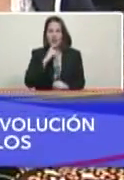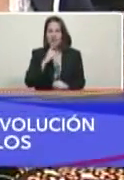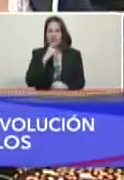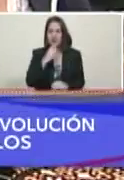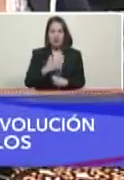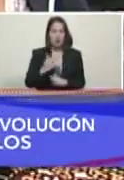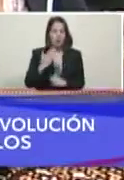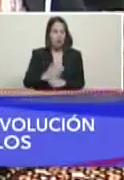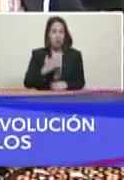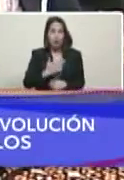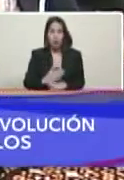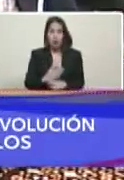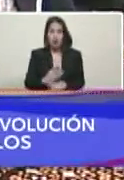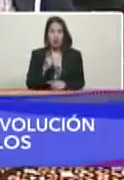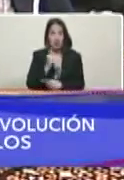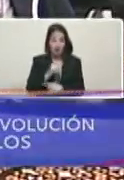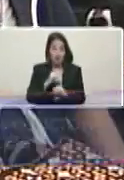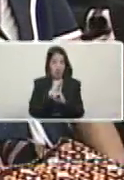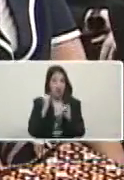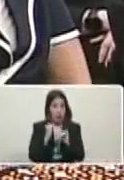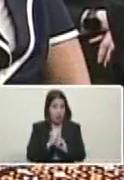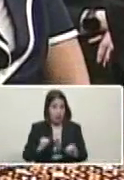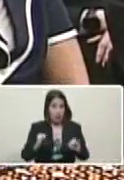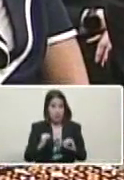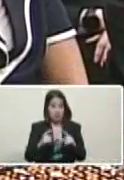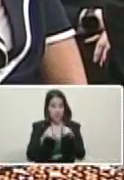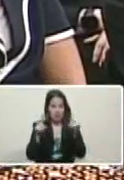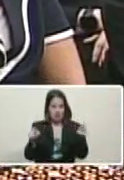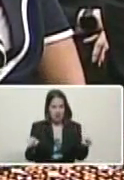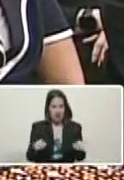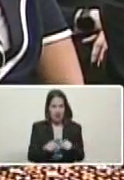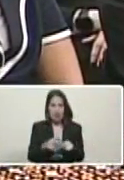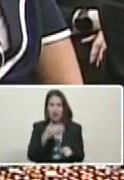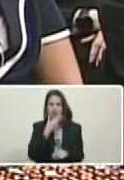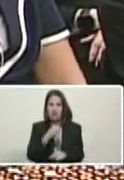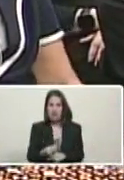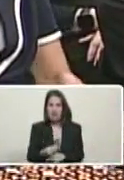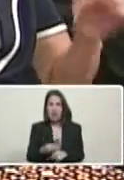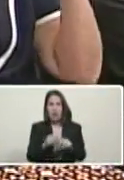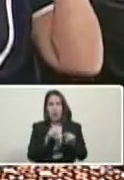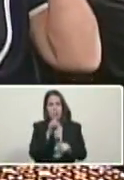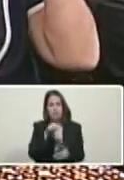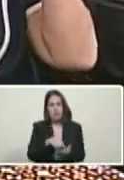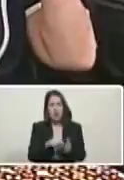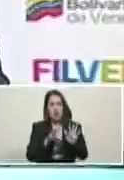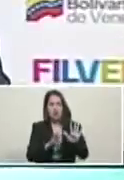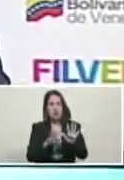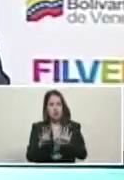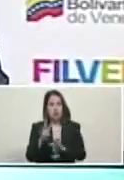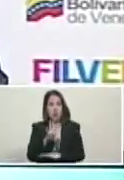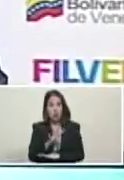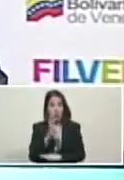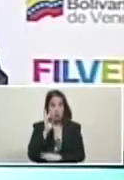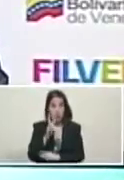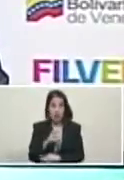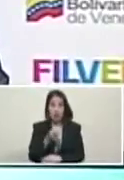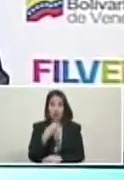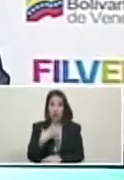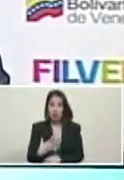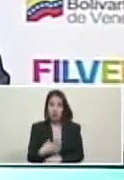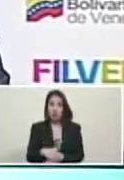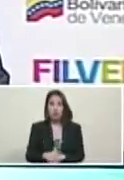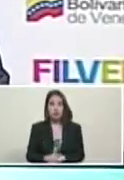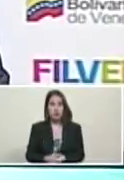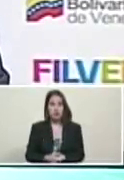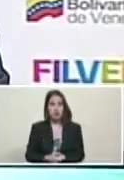Decía el comandante Chávez en la tarjeta navideña, Ramón, de 1994, el siguiente mensaje. Miren qué bello. Porque